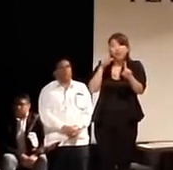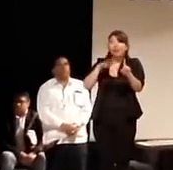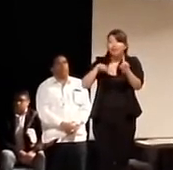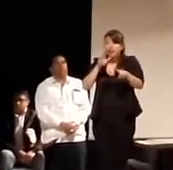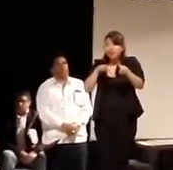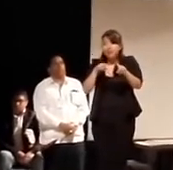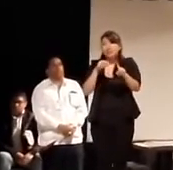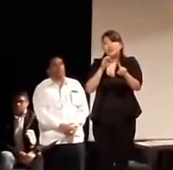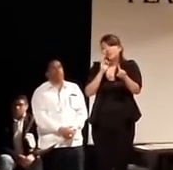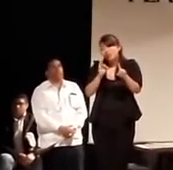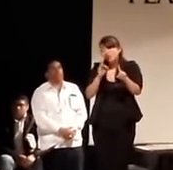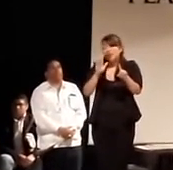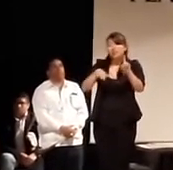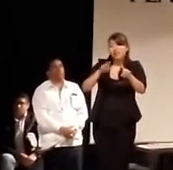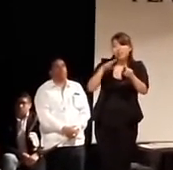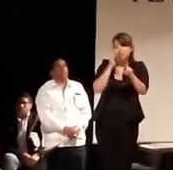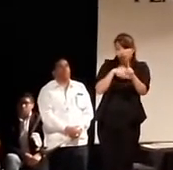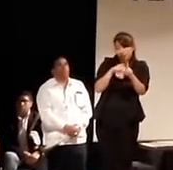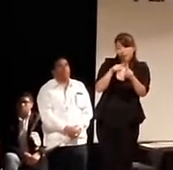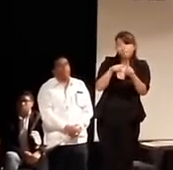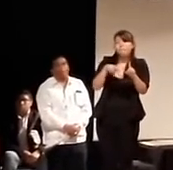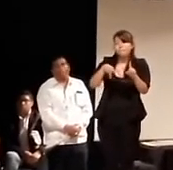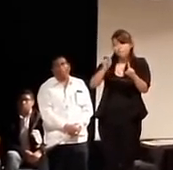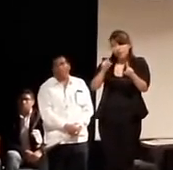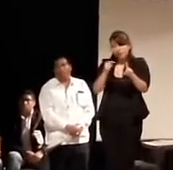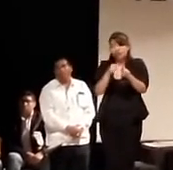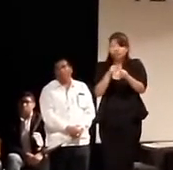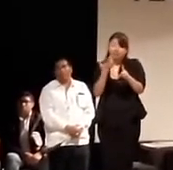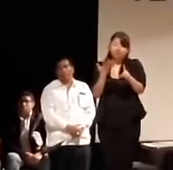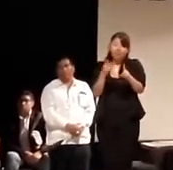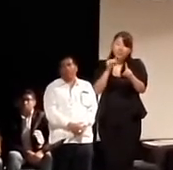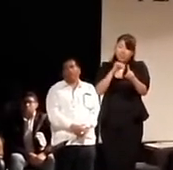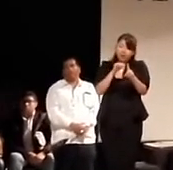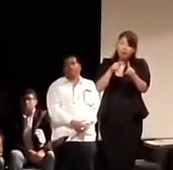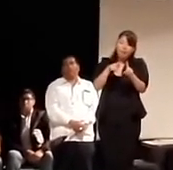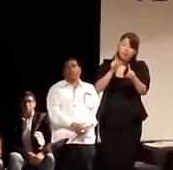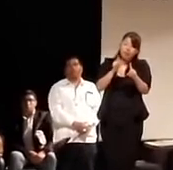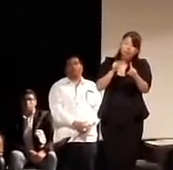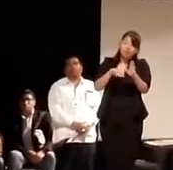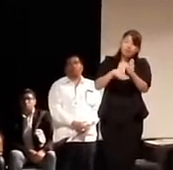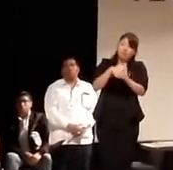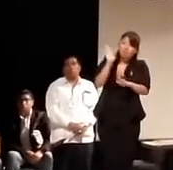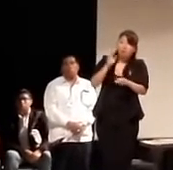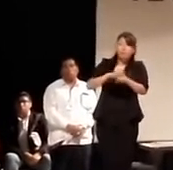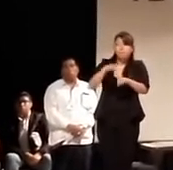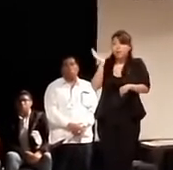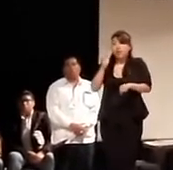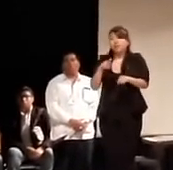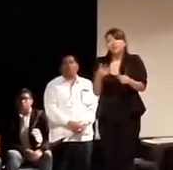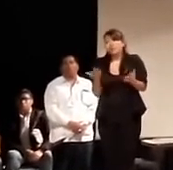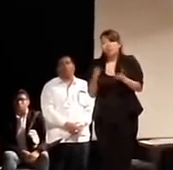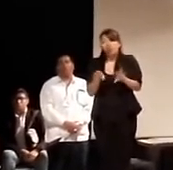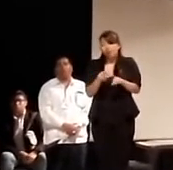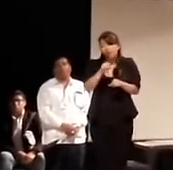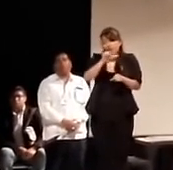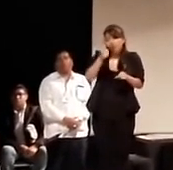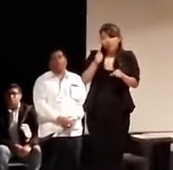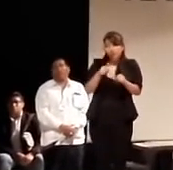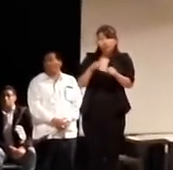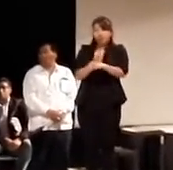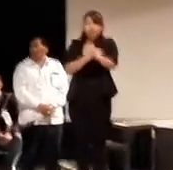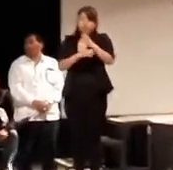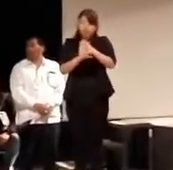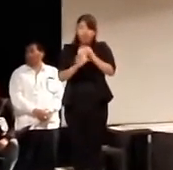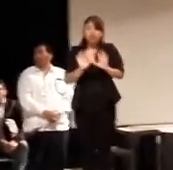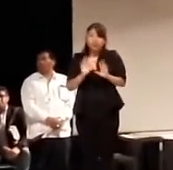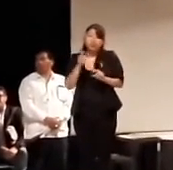Pensar pedagógicamente un proyecto significa reconocer que en un acto educativo se produce un encuentro del sujeto con la